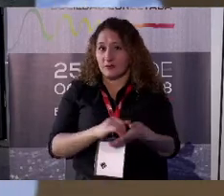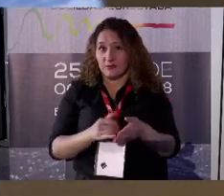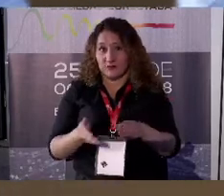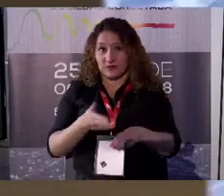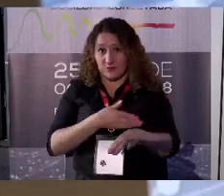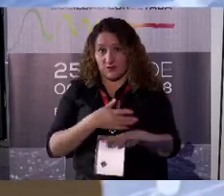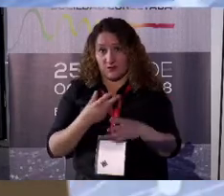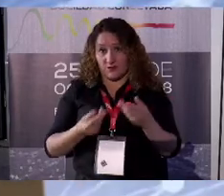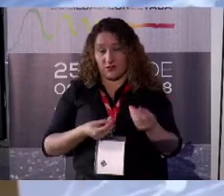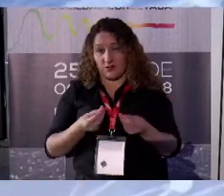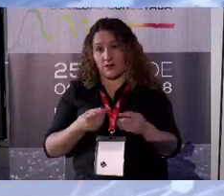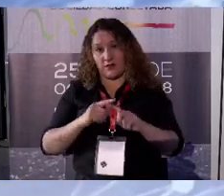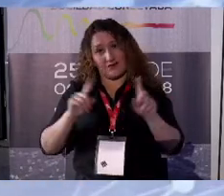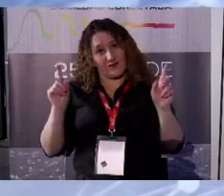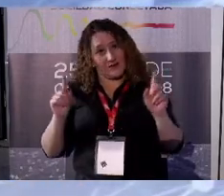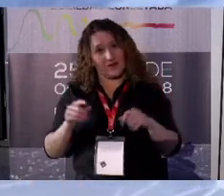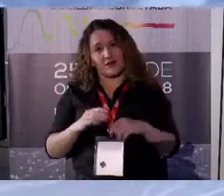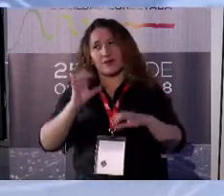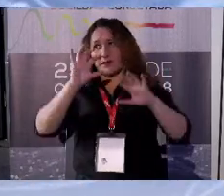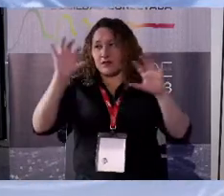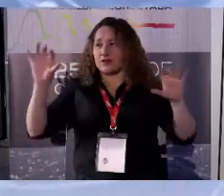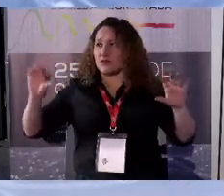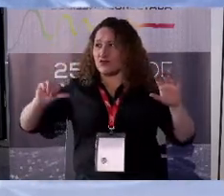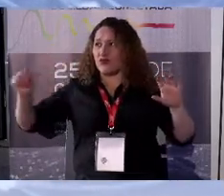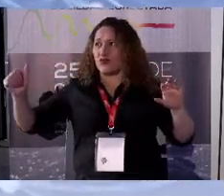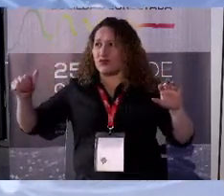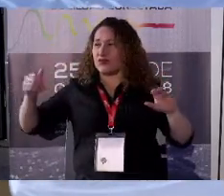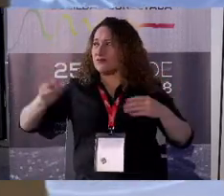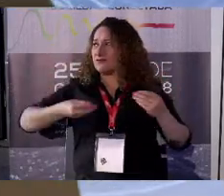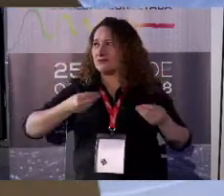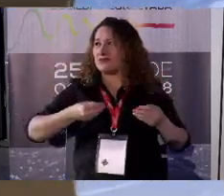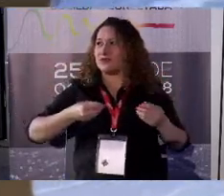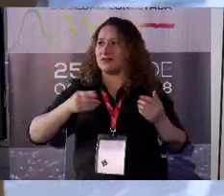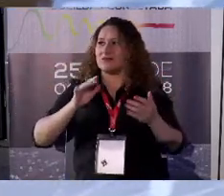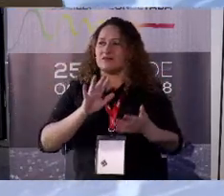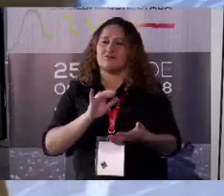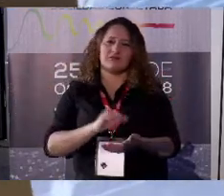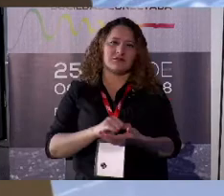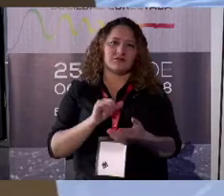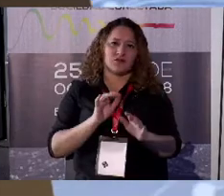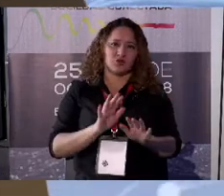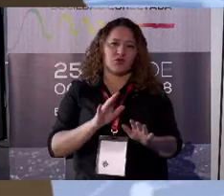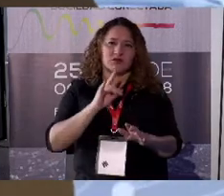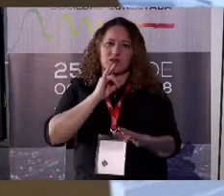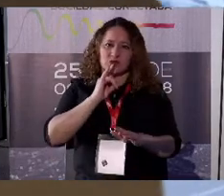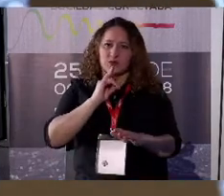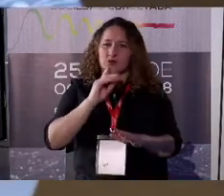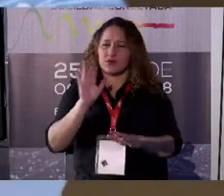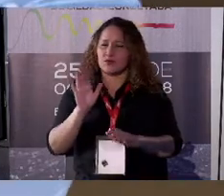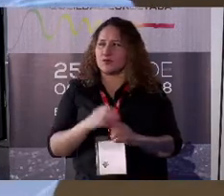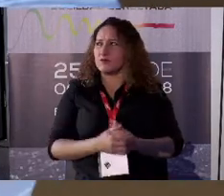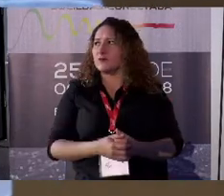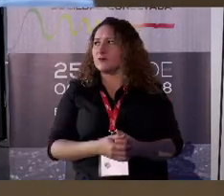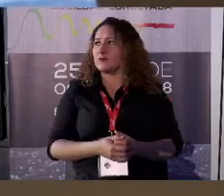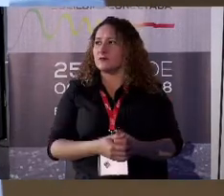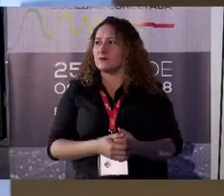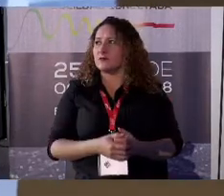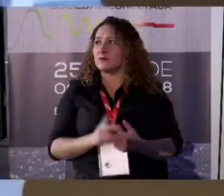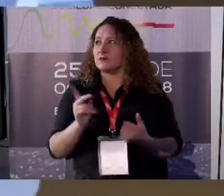o se ha propuesto en otros países, específicamente por la condición de Estados Unidos.